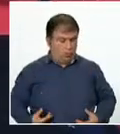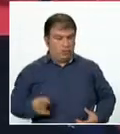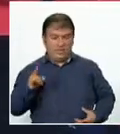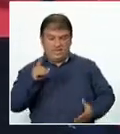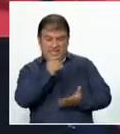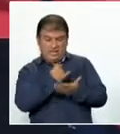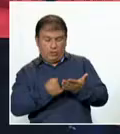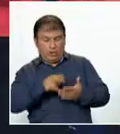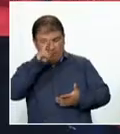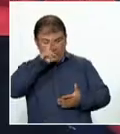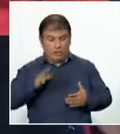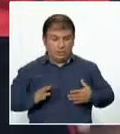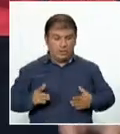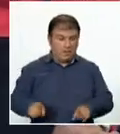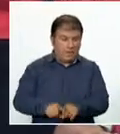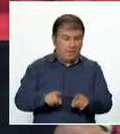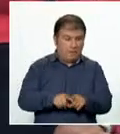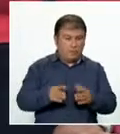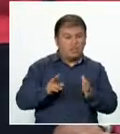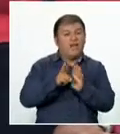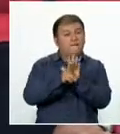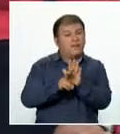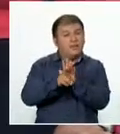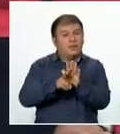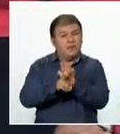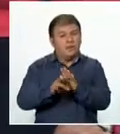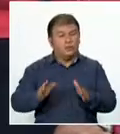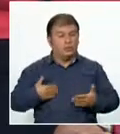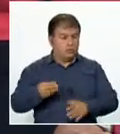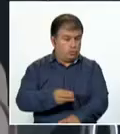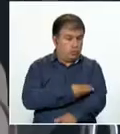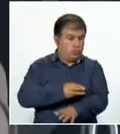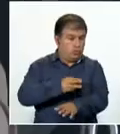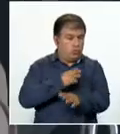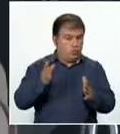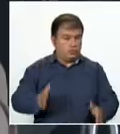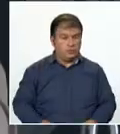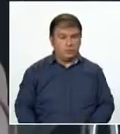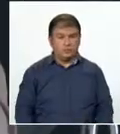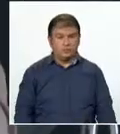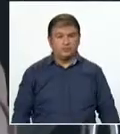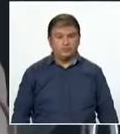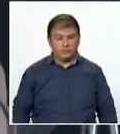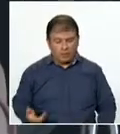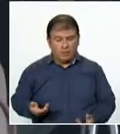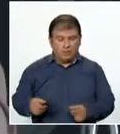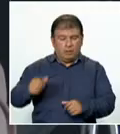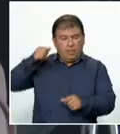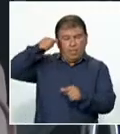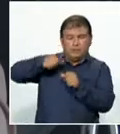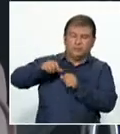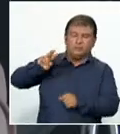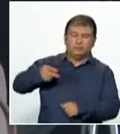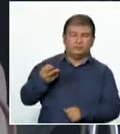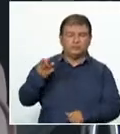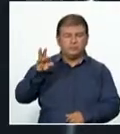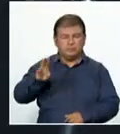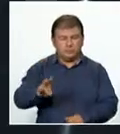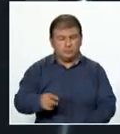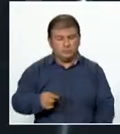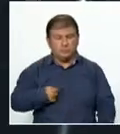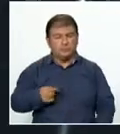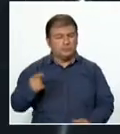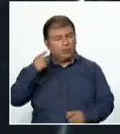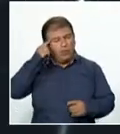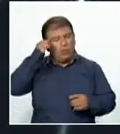peruanos y en nuestra programación vamos a ver videos de nuestros músicos. Cuando recuerdo el 2017,